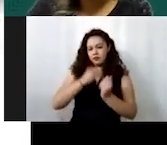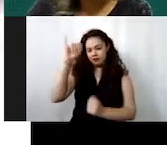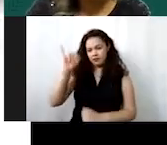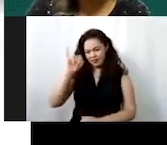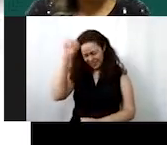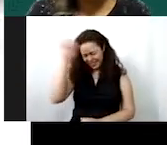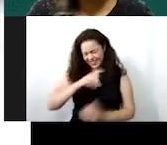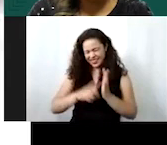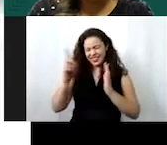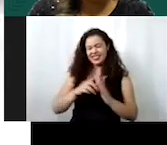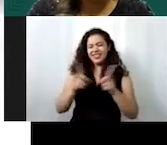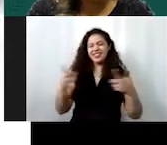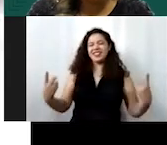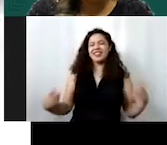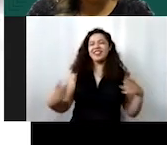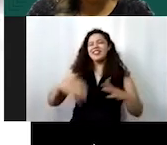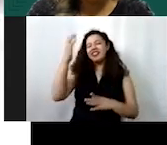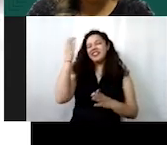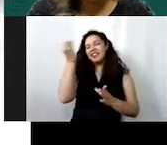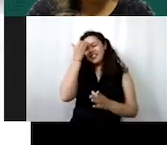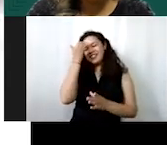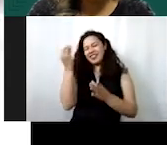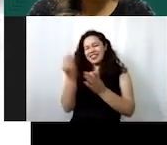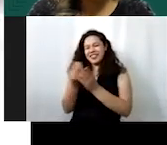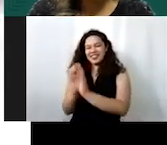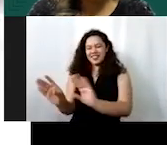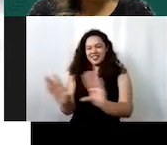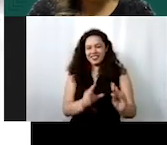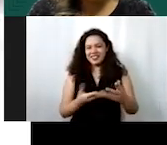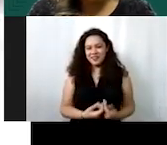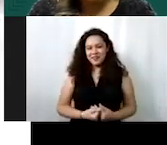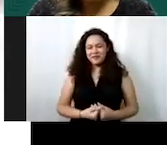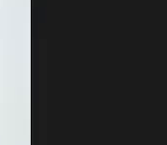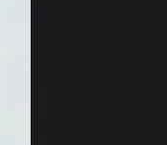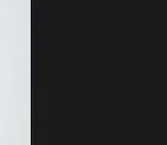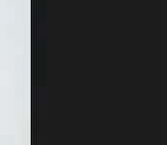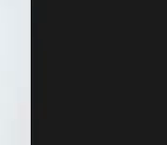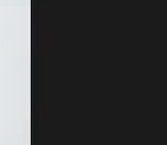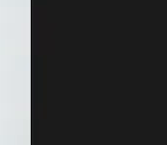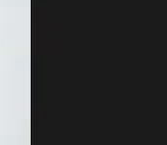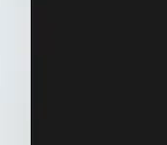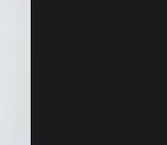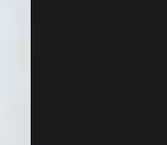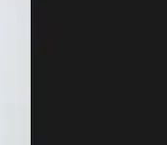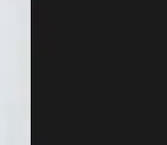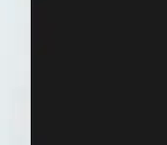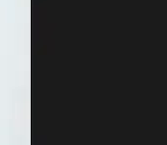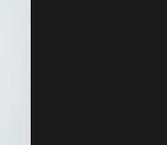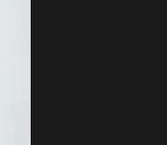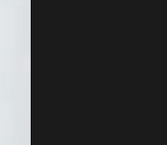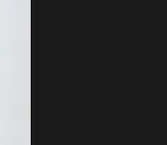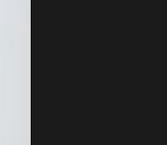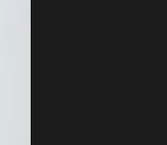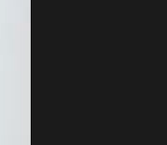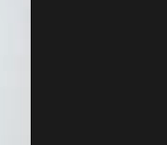de Desarrollo y Capacitación. Muchas gracias. Gracias, maestros, por compartirnos esta